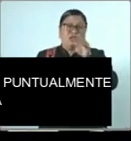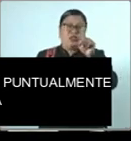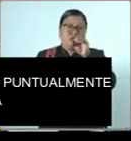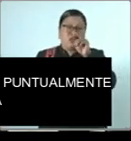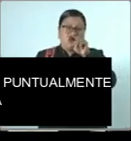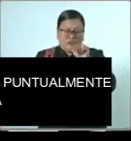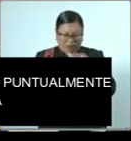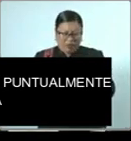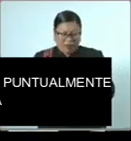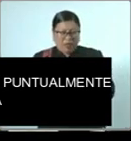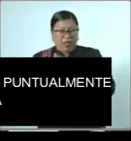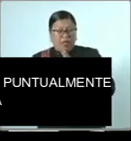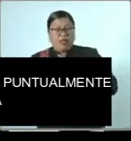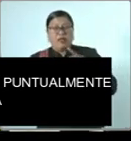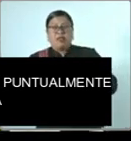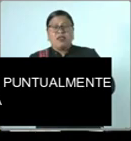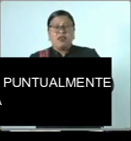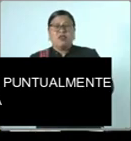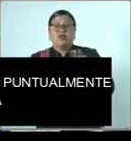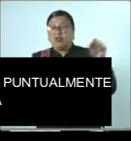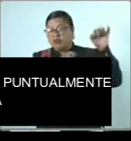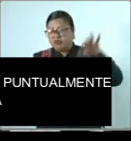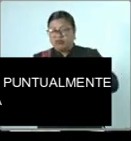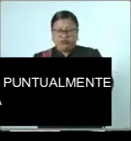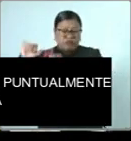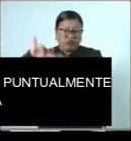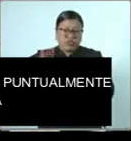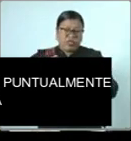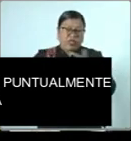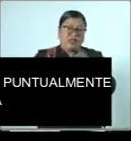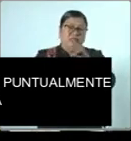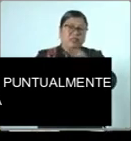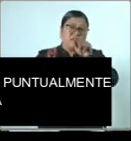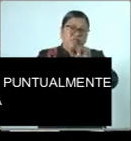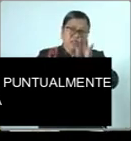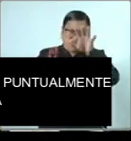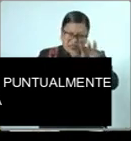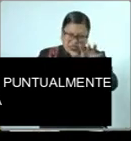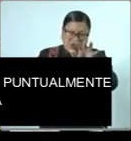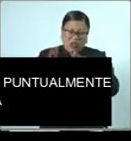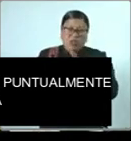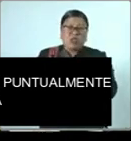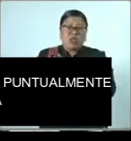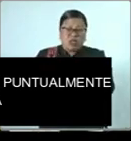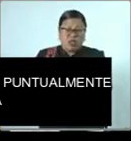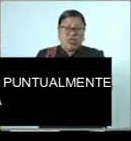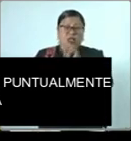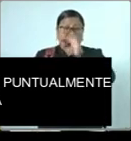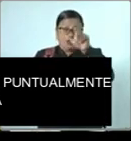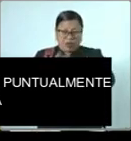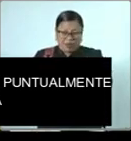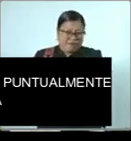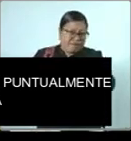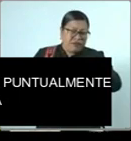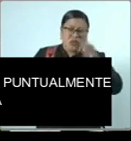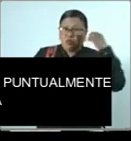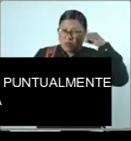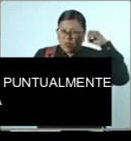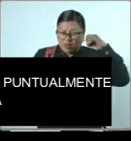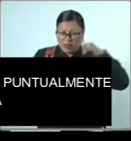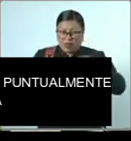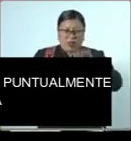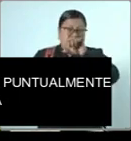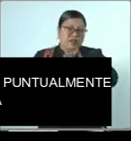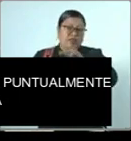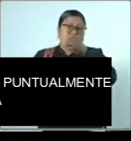Comaltepec tenemos afectaciones por derrumbes en la carretera 175 del tramo Tuxtepec, Oaxaca, al 600, al